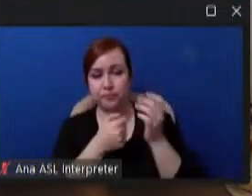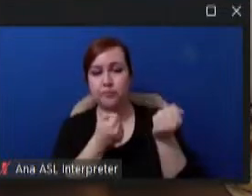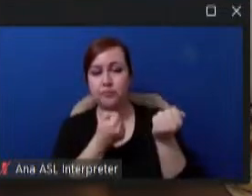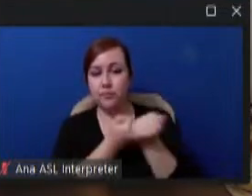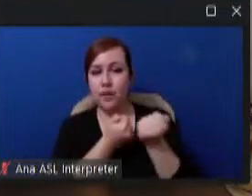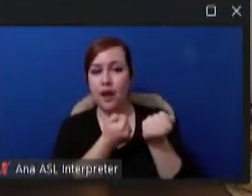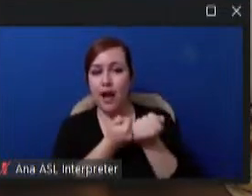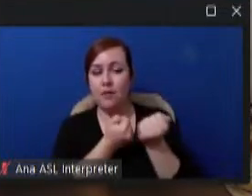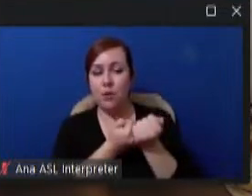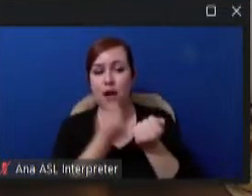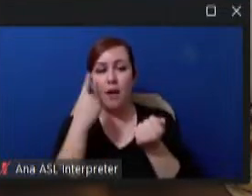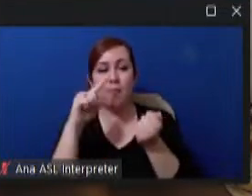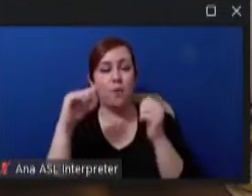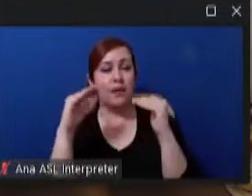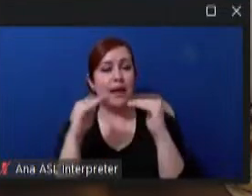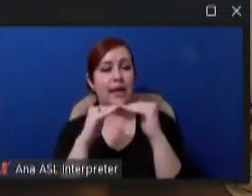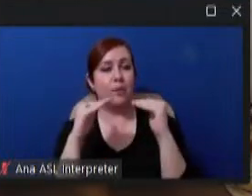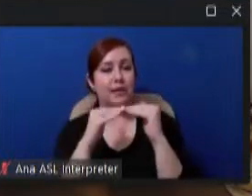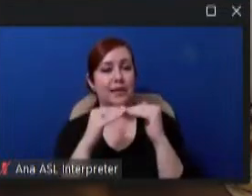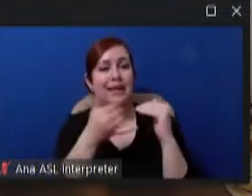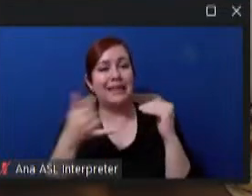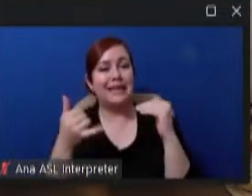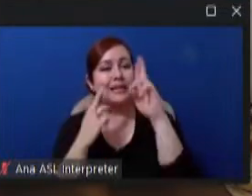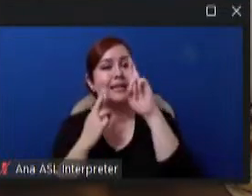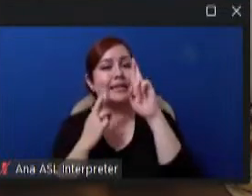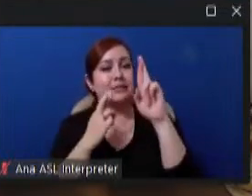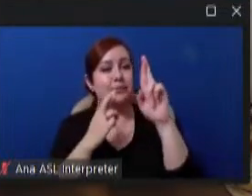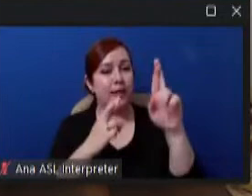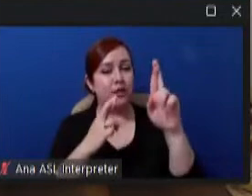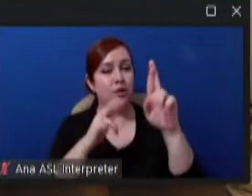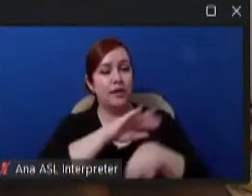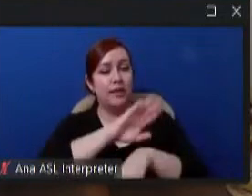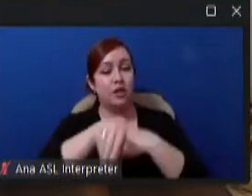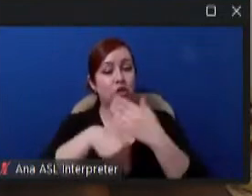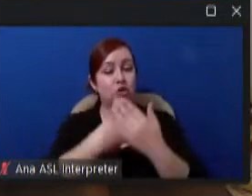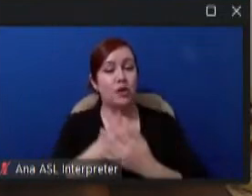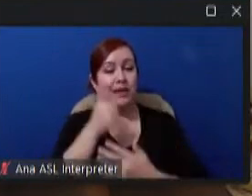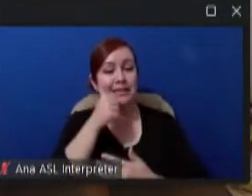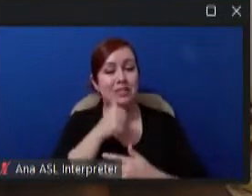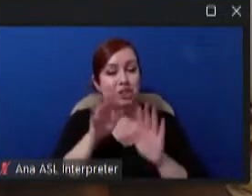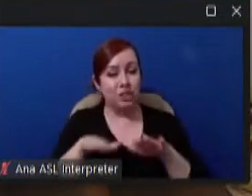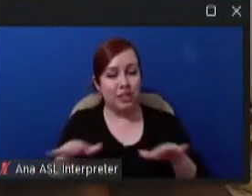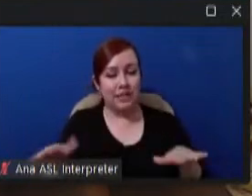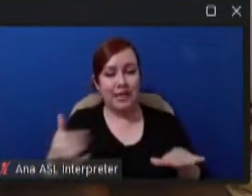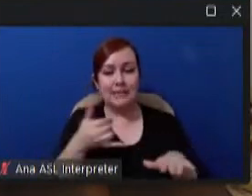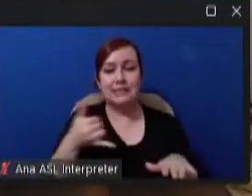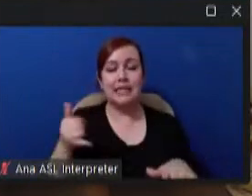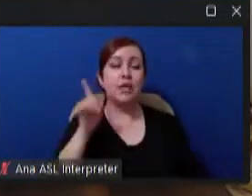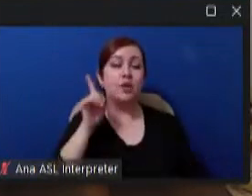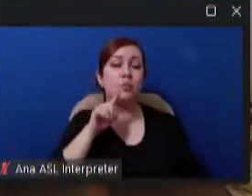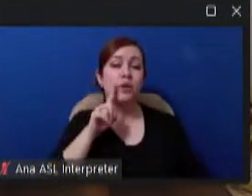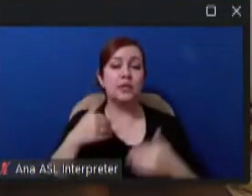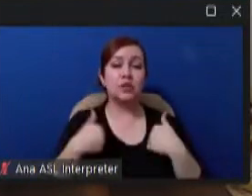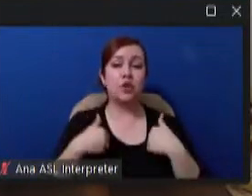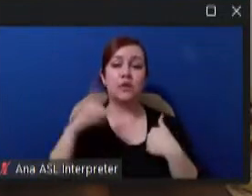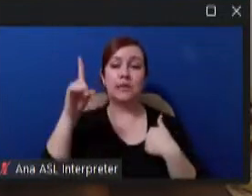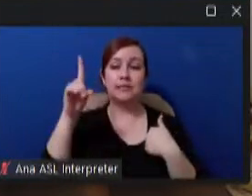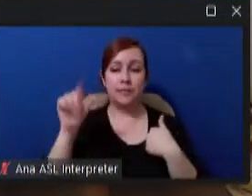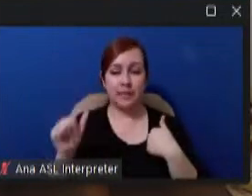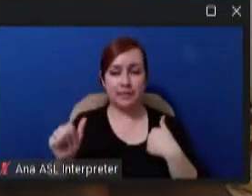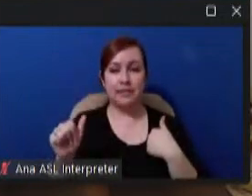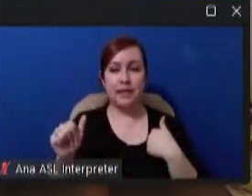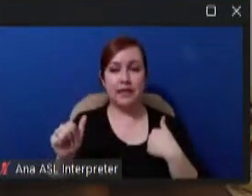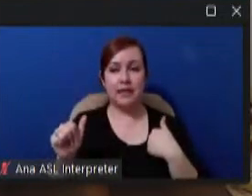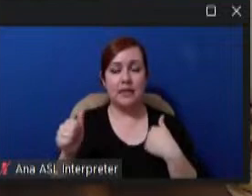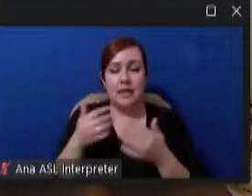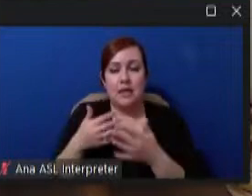la igualdad y el respeto de todas las niñas y mujeres con discapacidad, independientemente de su